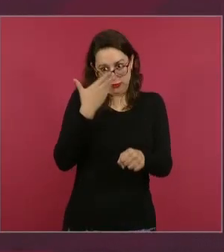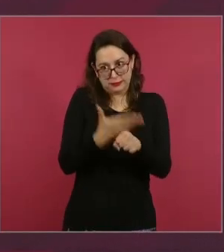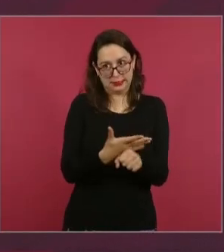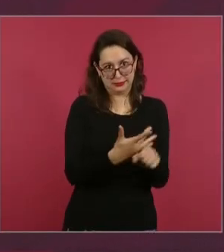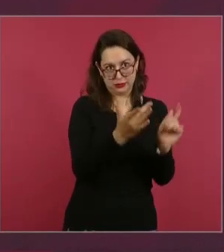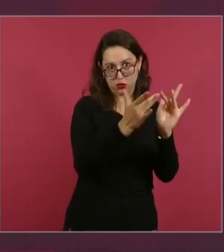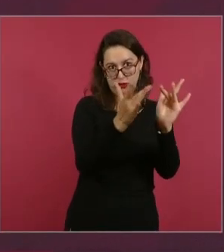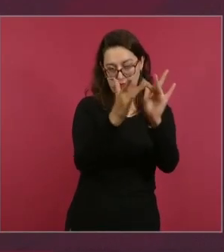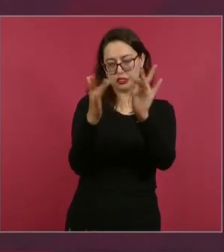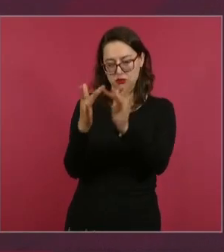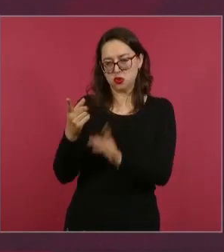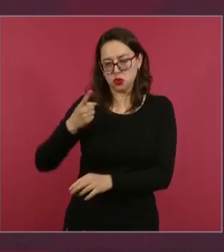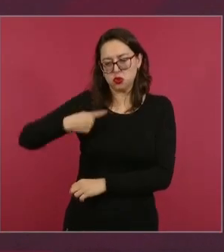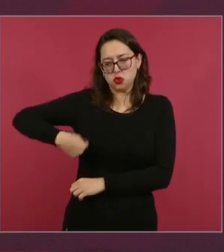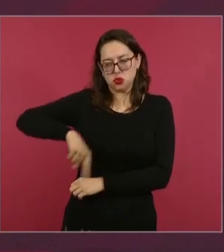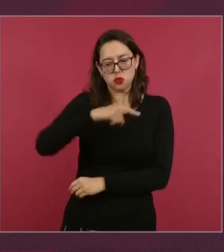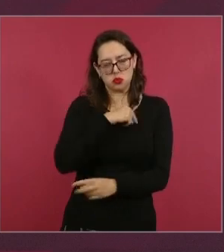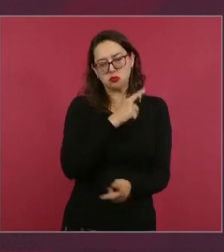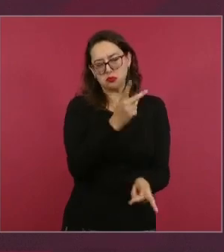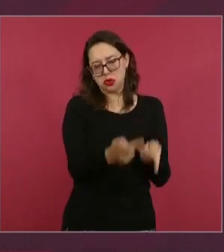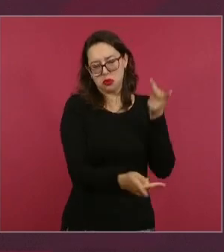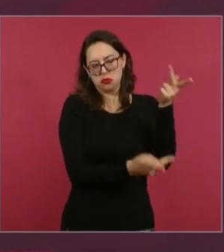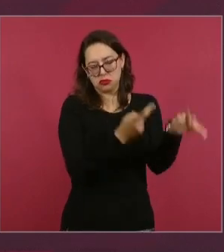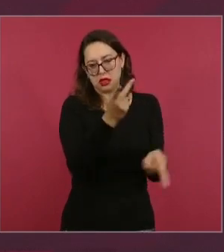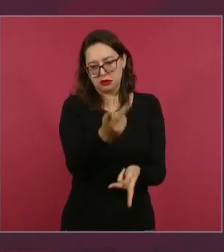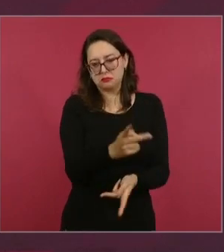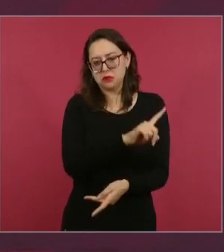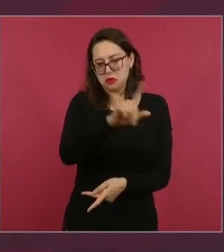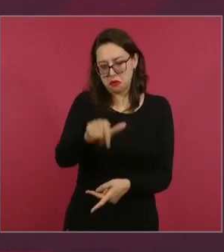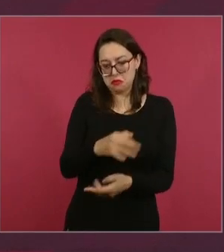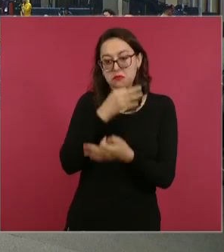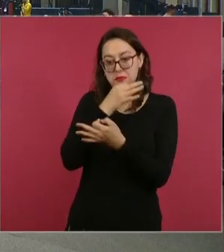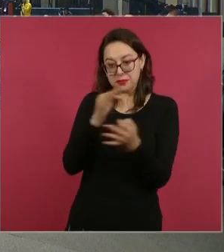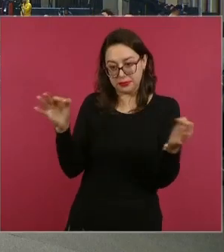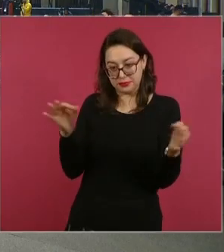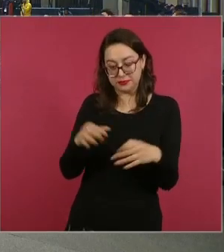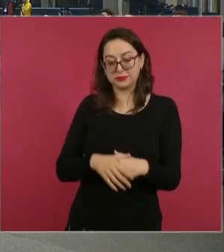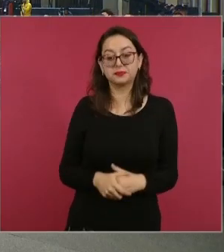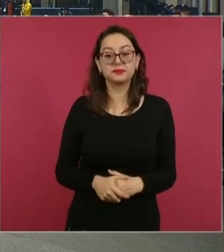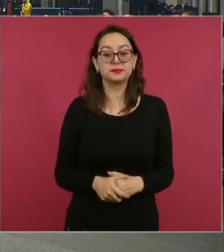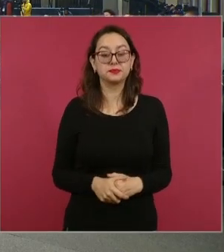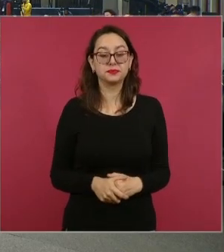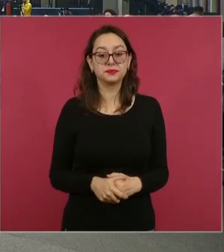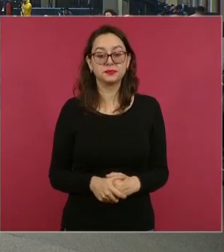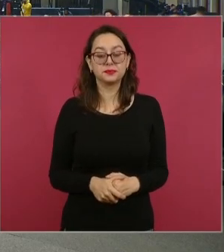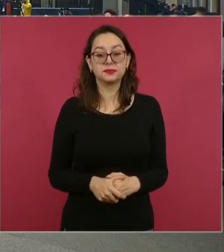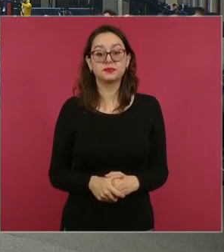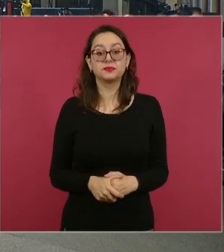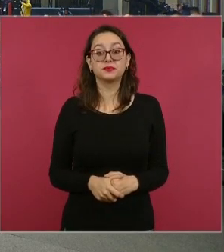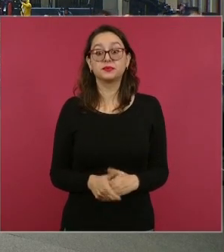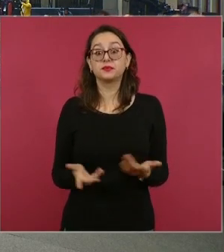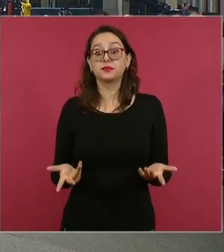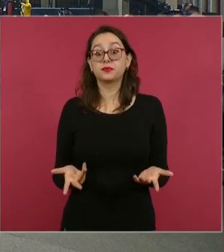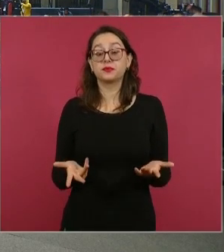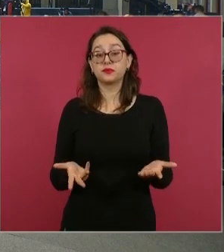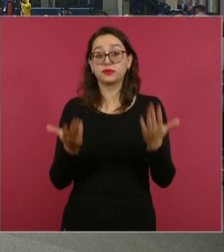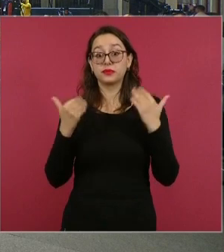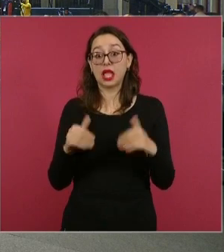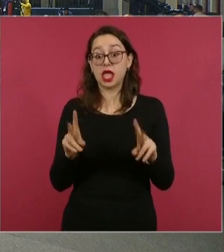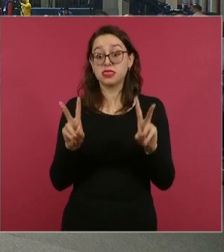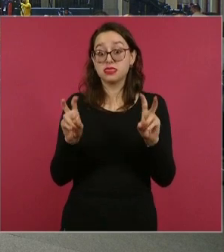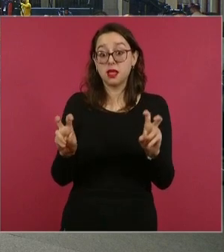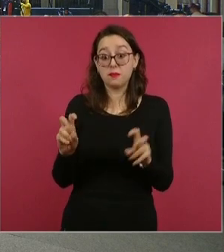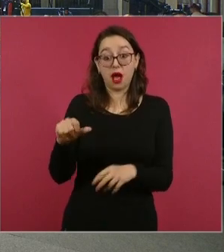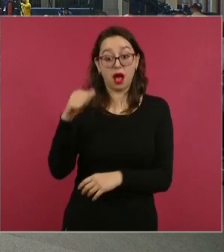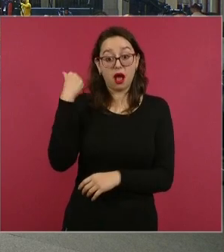la próxima yo nosotros les informamos a ustedes y más del tema de de Acapulco en esta parte